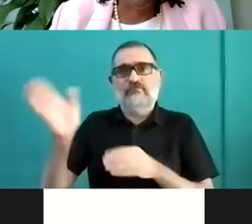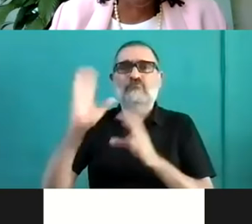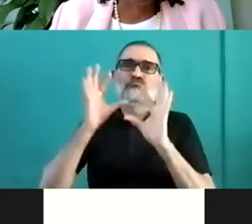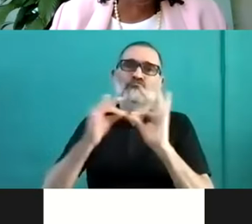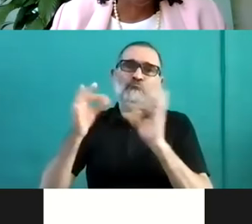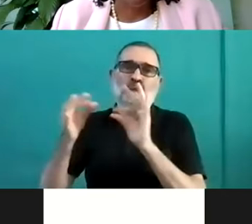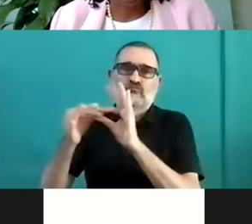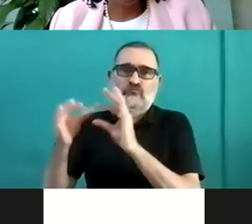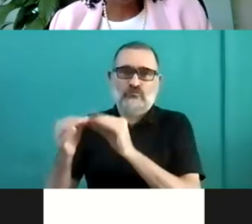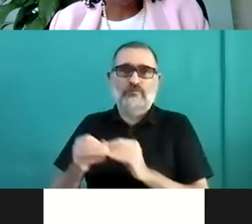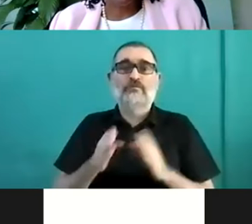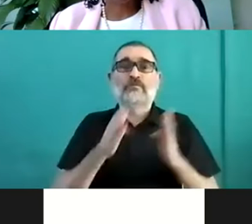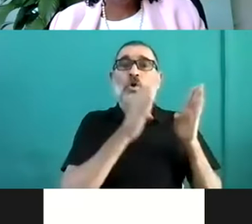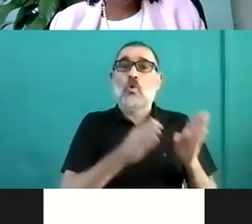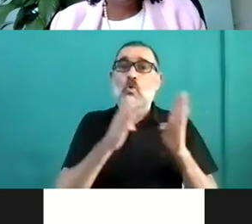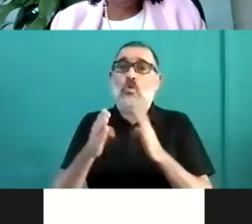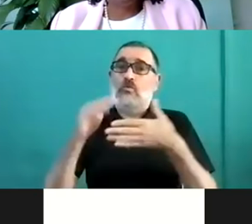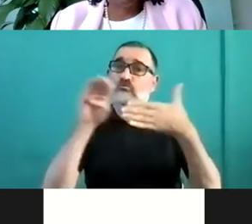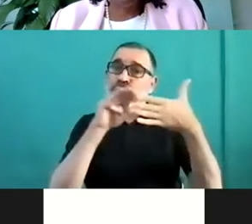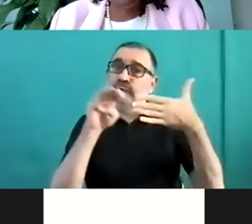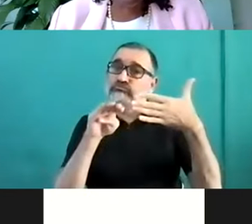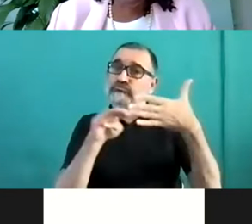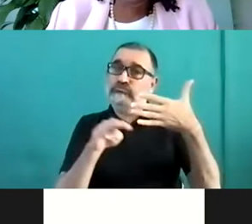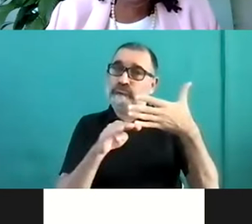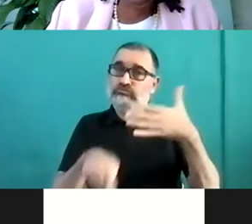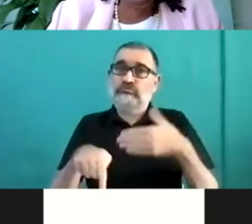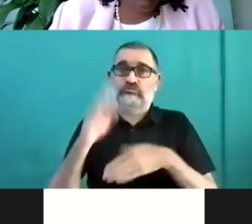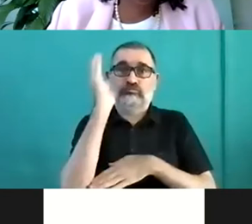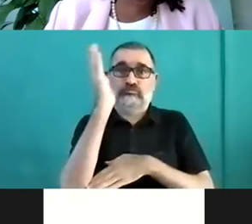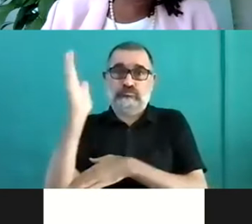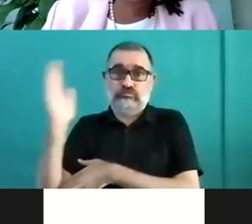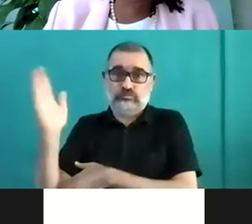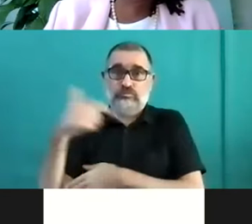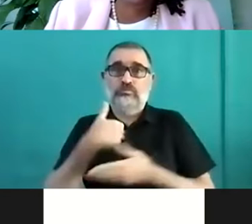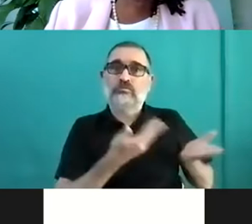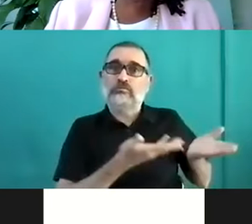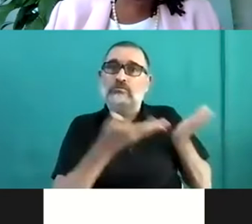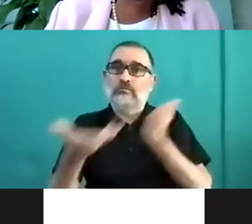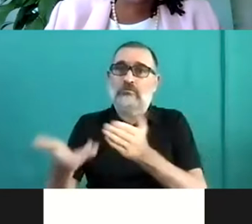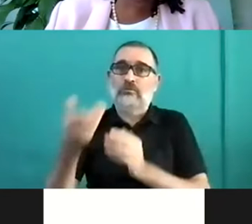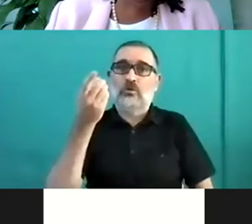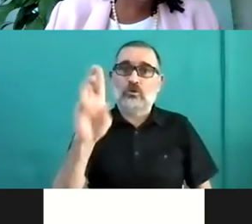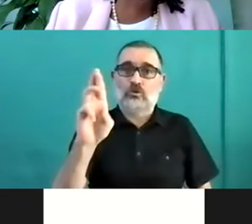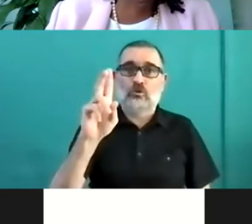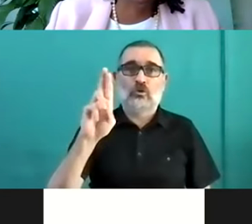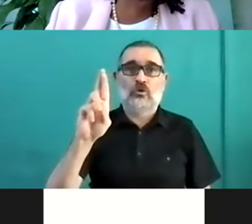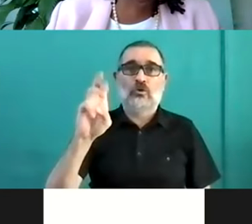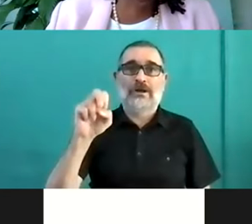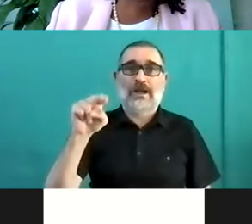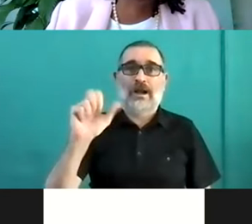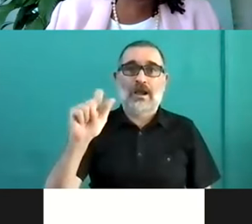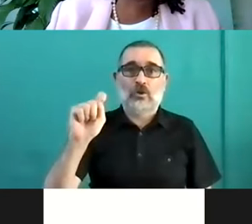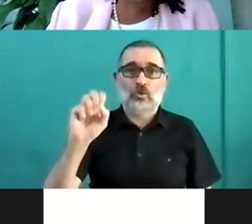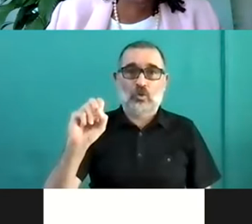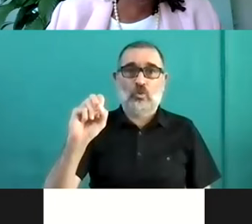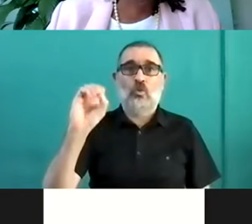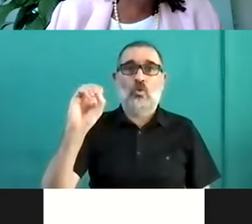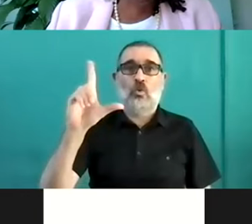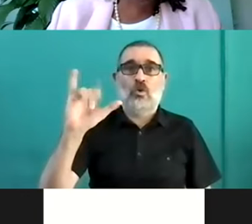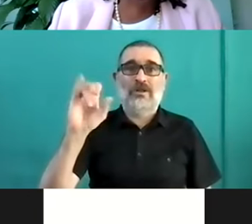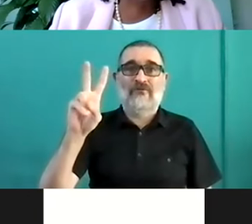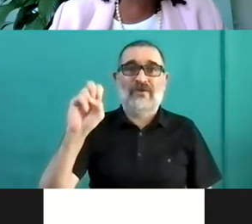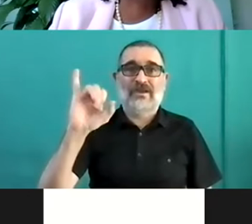doctor Renato Olivera de Sosa, quien es el jefe de la Unidad de Salud Mental y Uso de Sustancias,